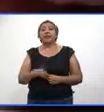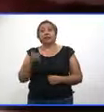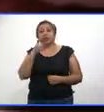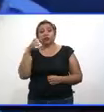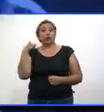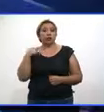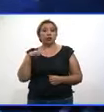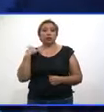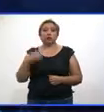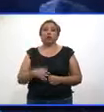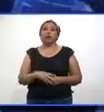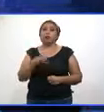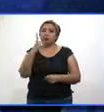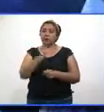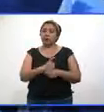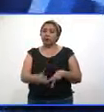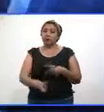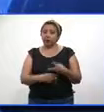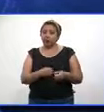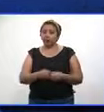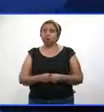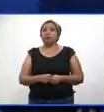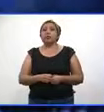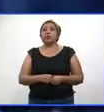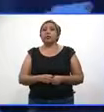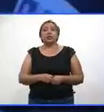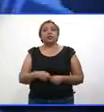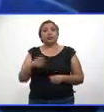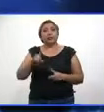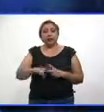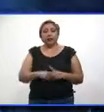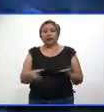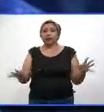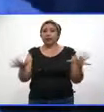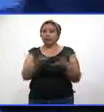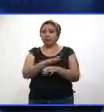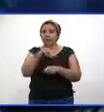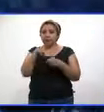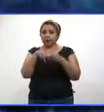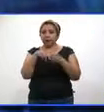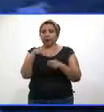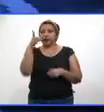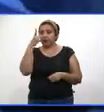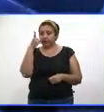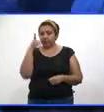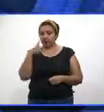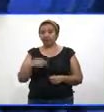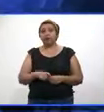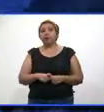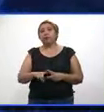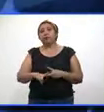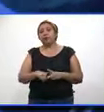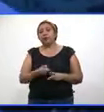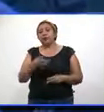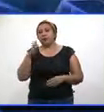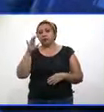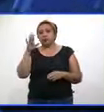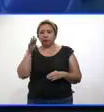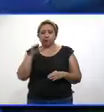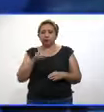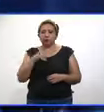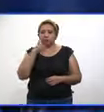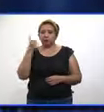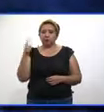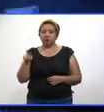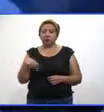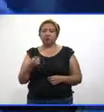y yucatecos. Lo primero que vamos a notar es que empieza a cambiar de coloración el diente. Cuando comienza una desmineralización,